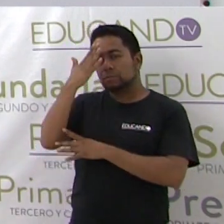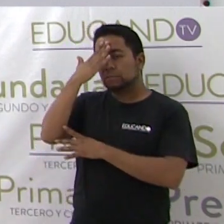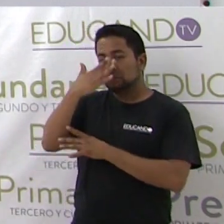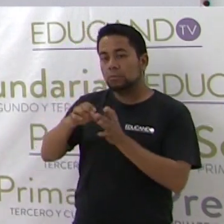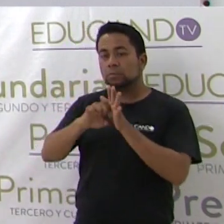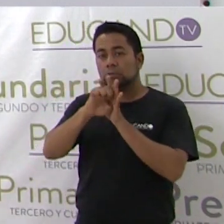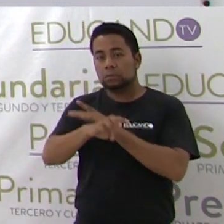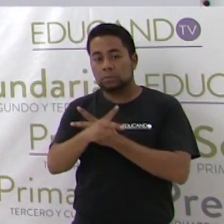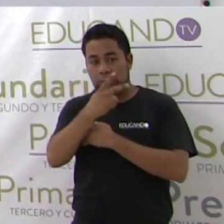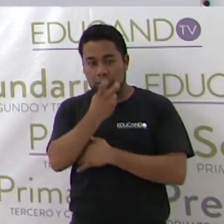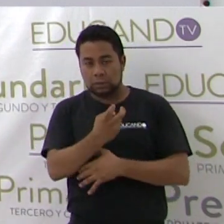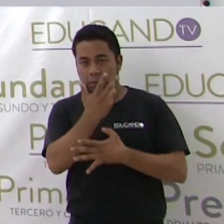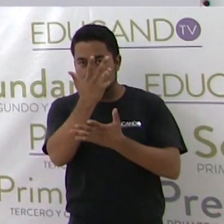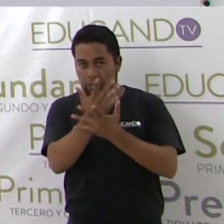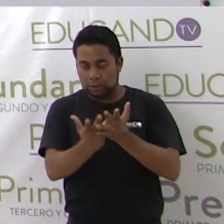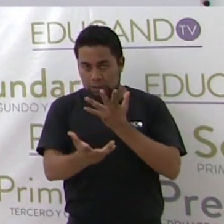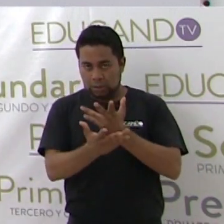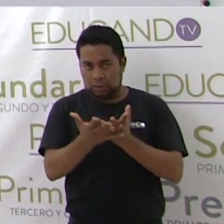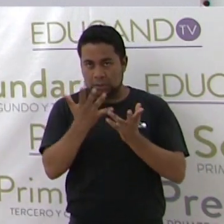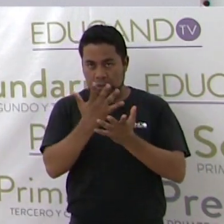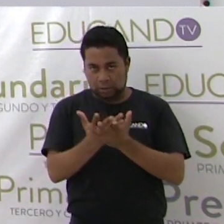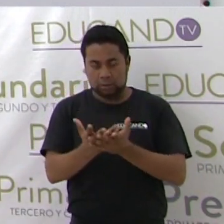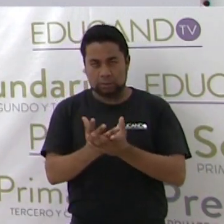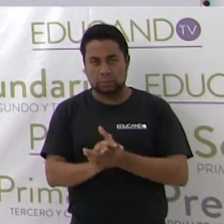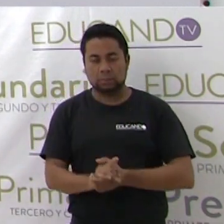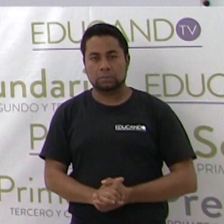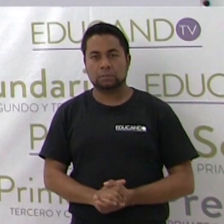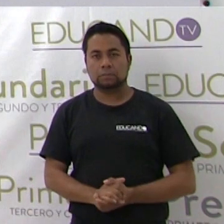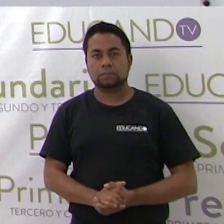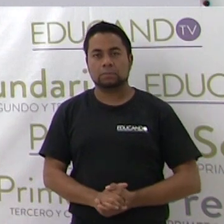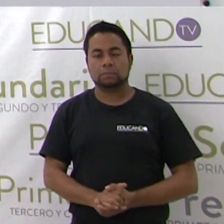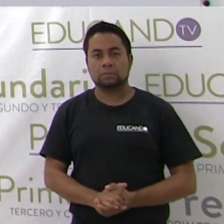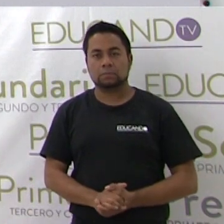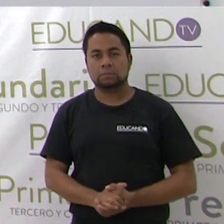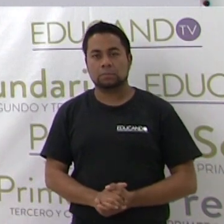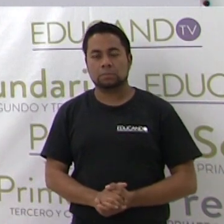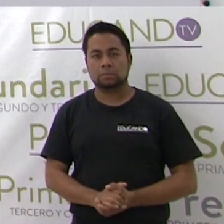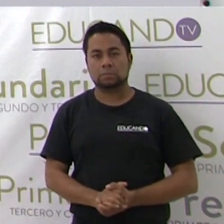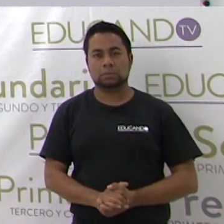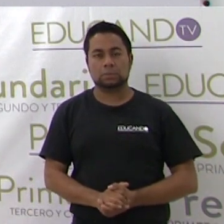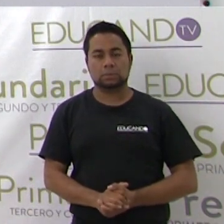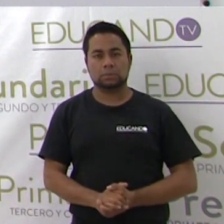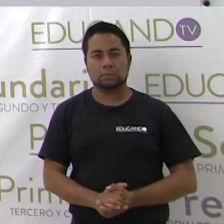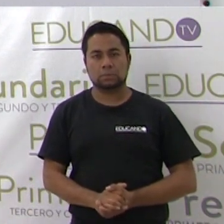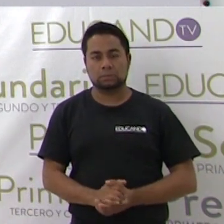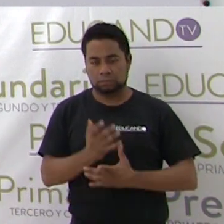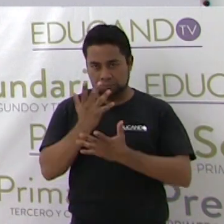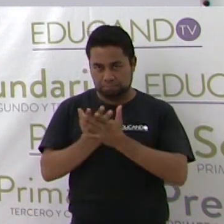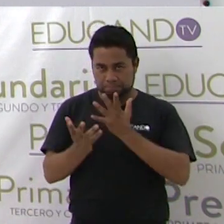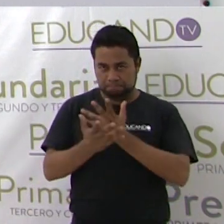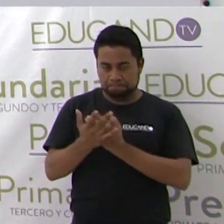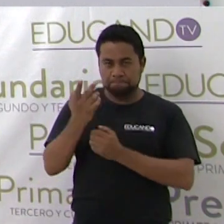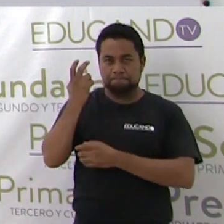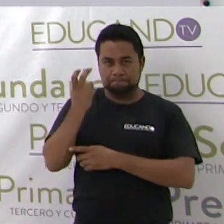que esta acción, bien, ya está,